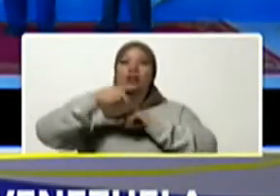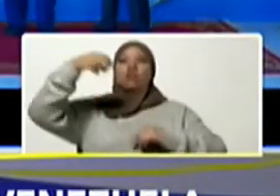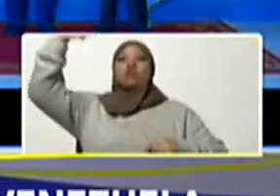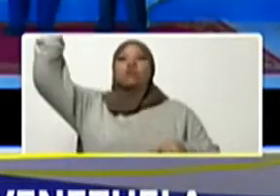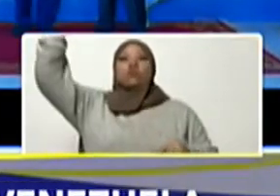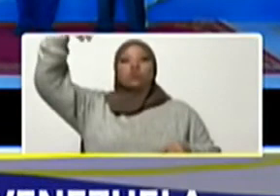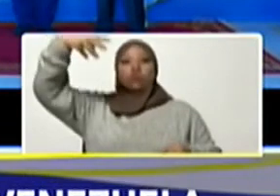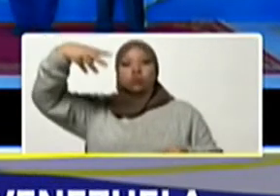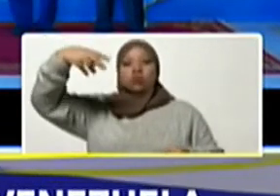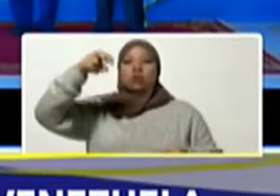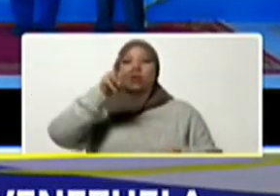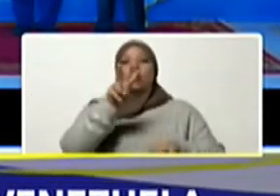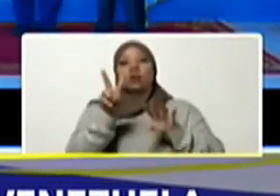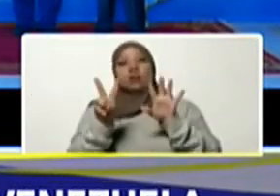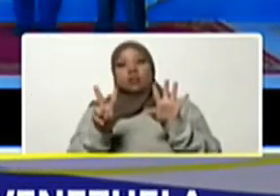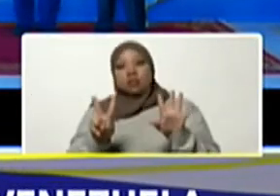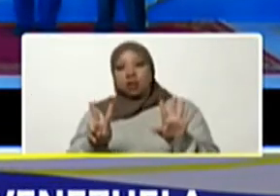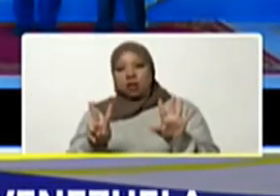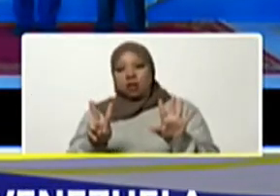número 27,